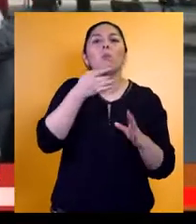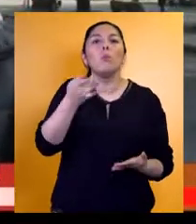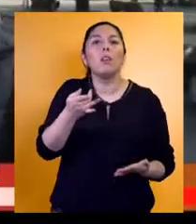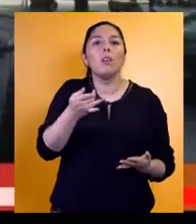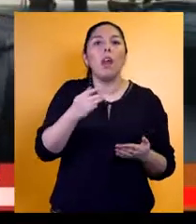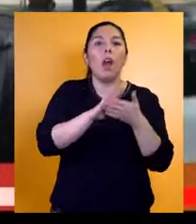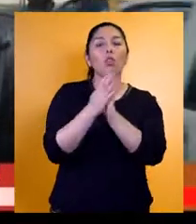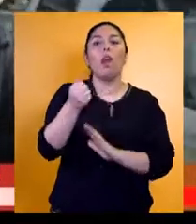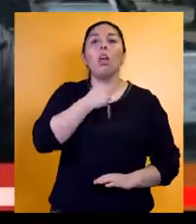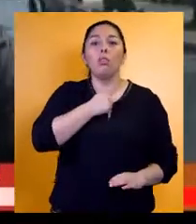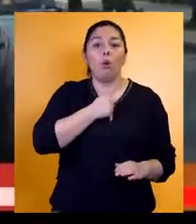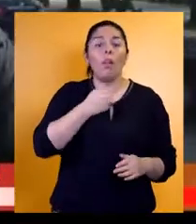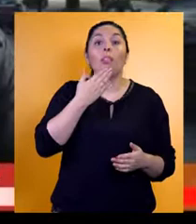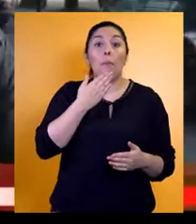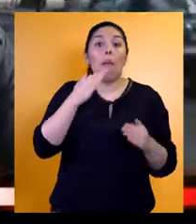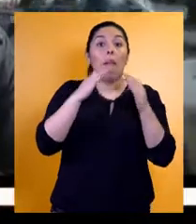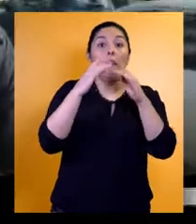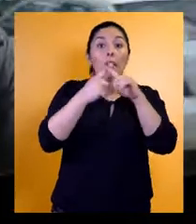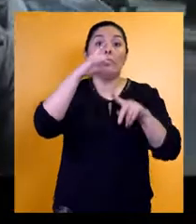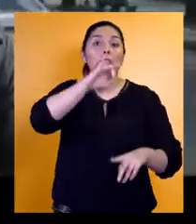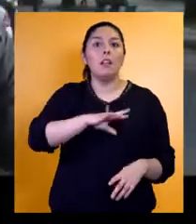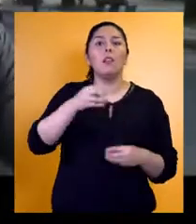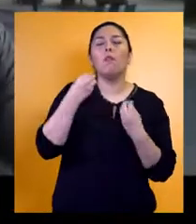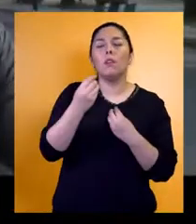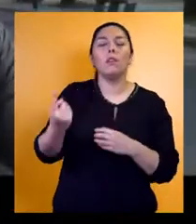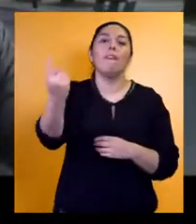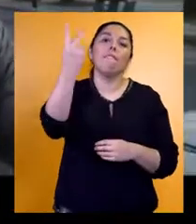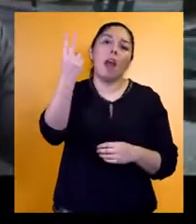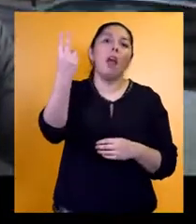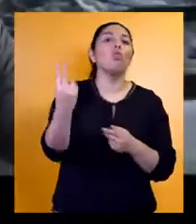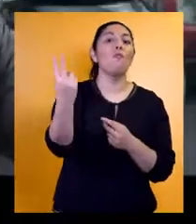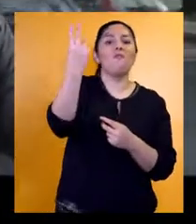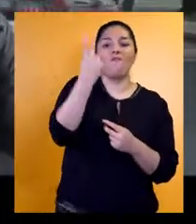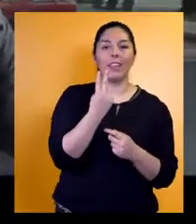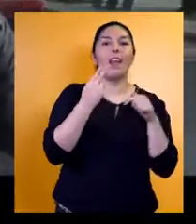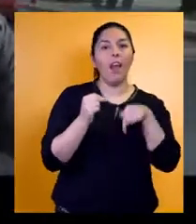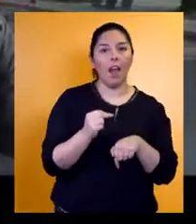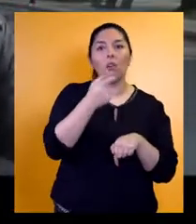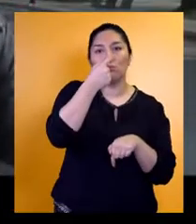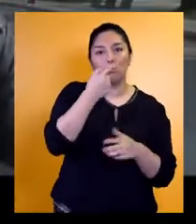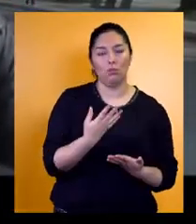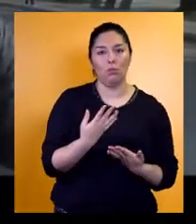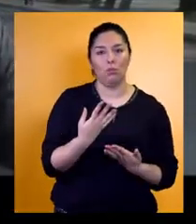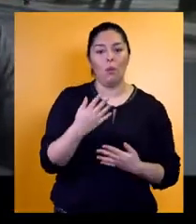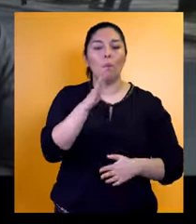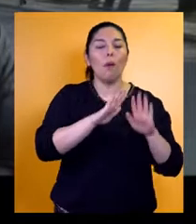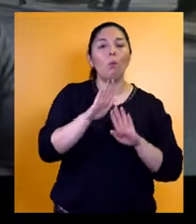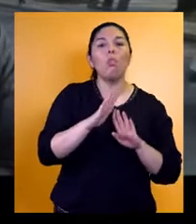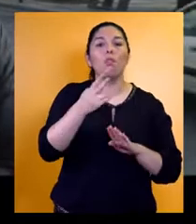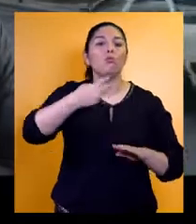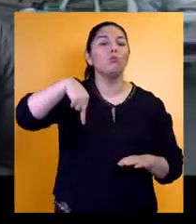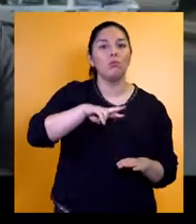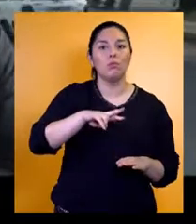a los feligreses católicos y a la Iglesia de Chile le hace bien. Las demandas que han sido ratificadas y